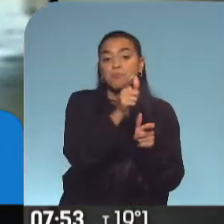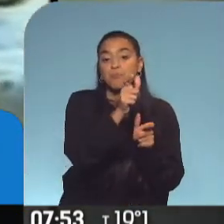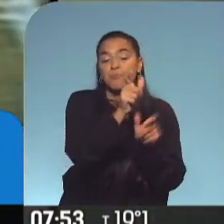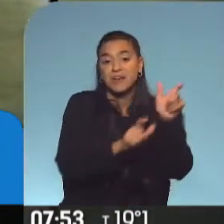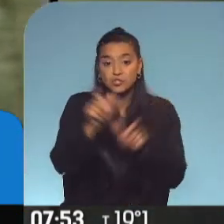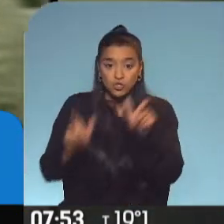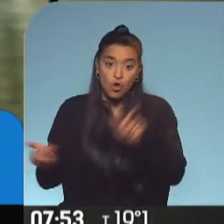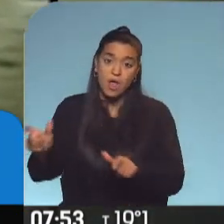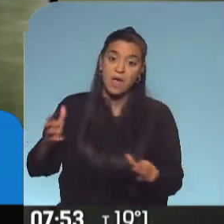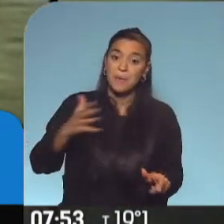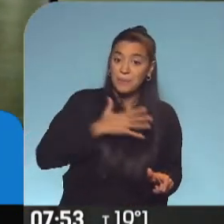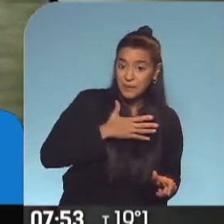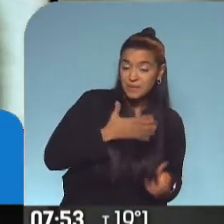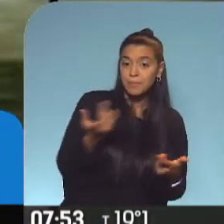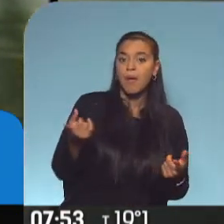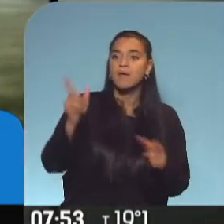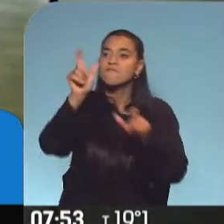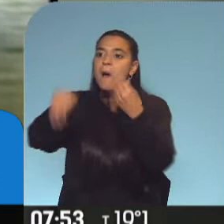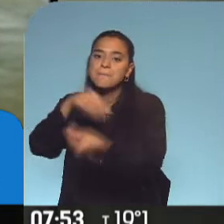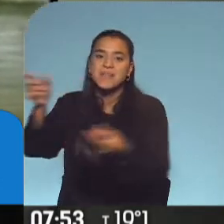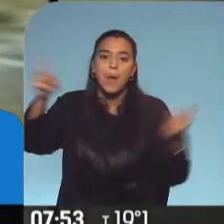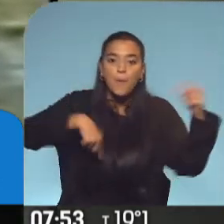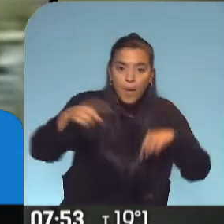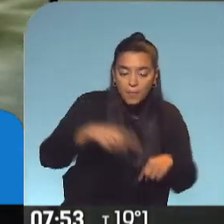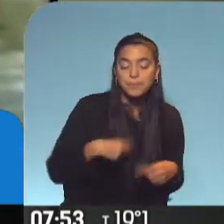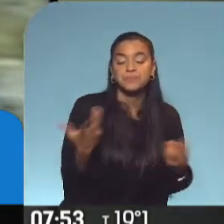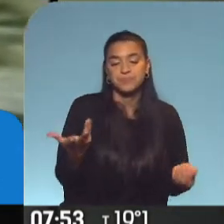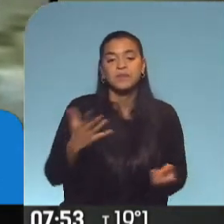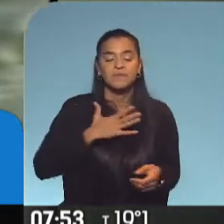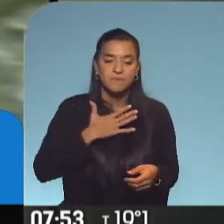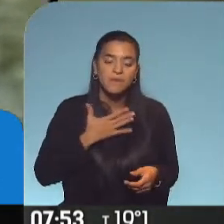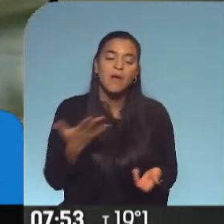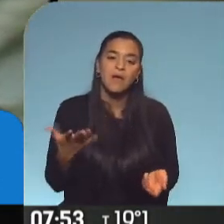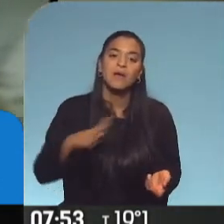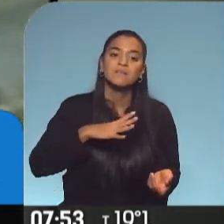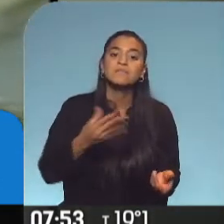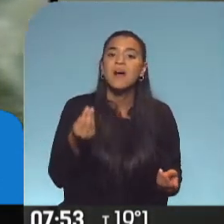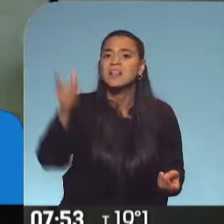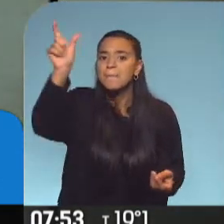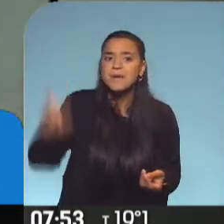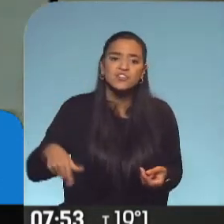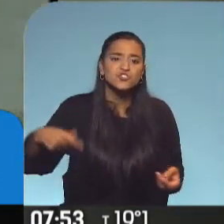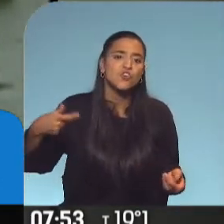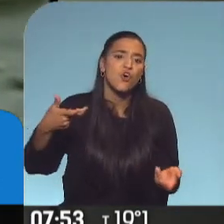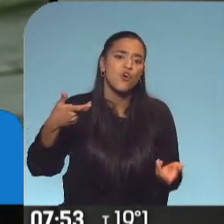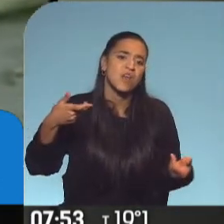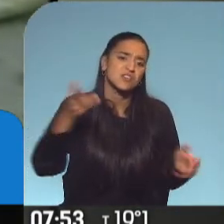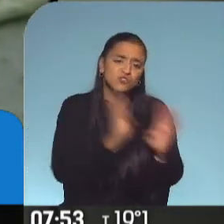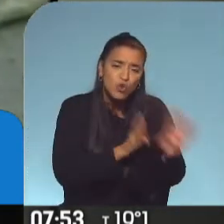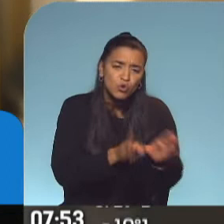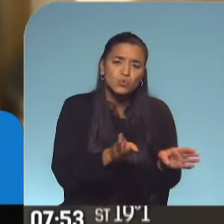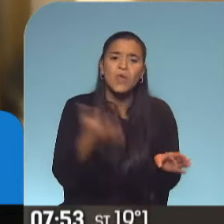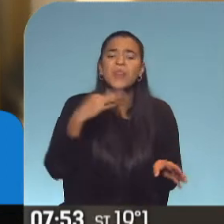que se acerquen familiares. Por un lado, falta que los victimarios digan qué hicieron con los cuerpos, es algo básico que no debemos